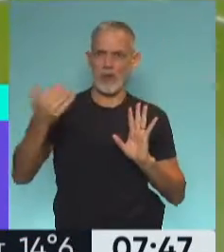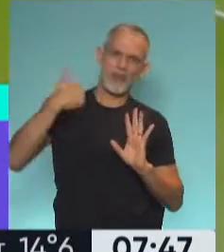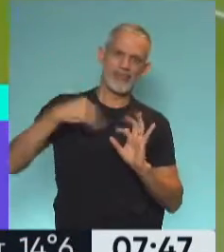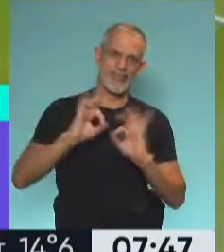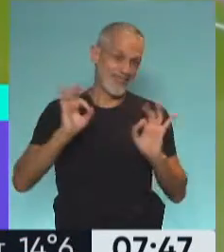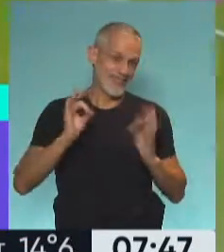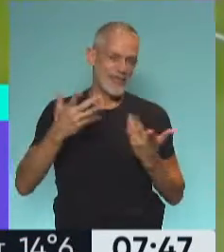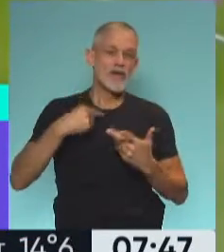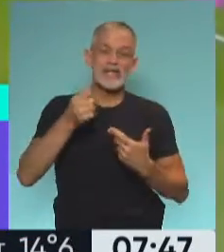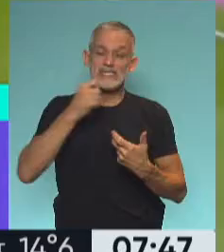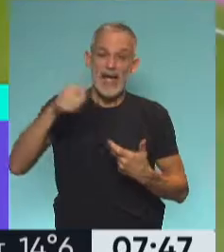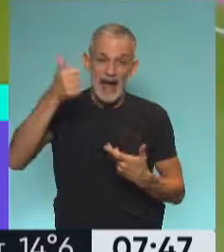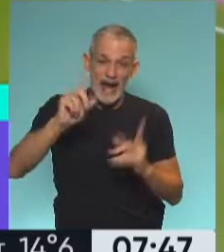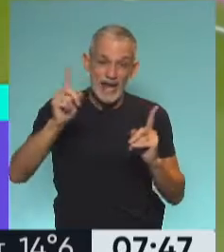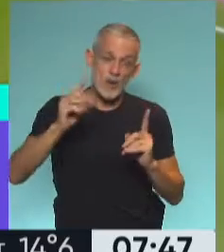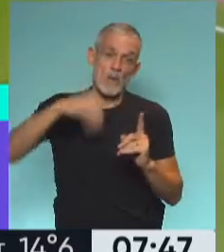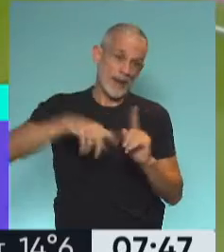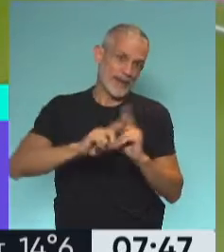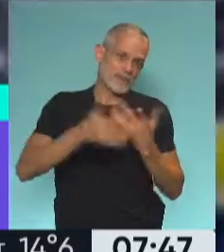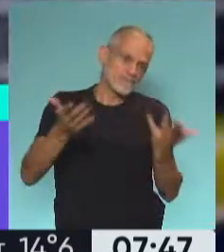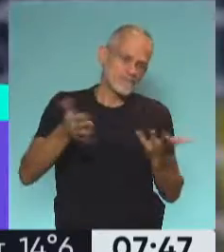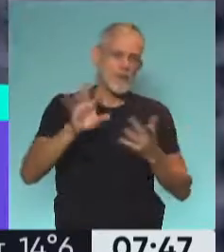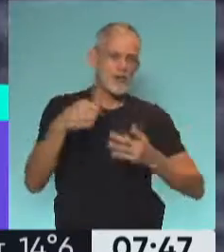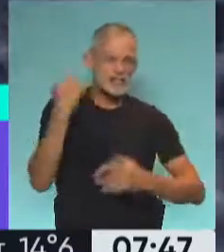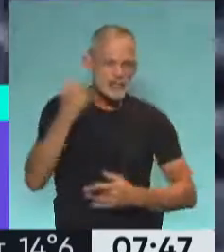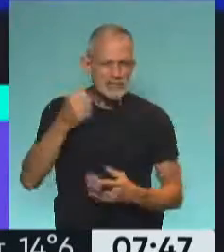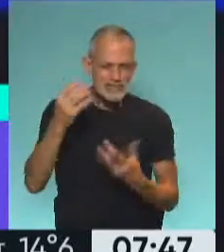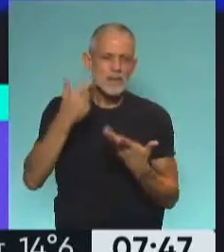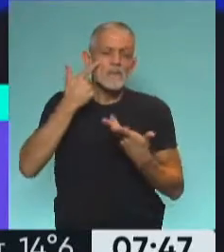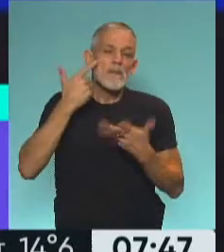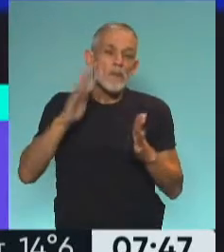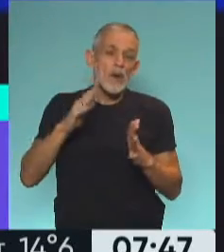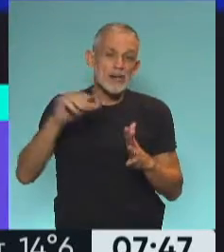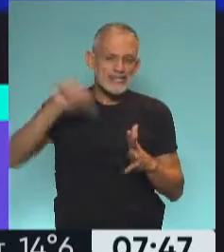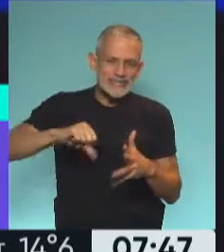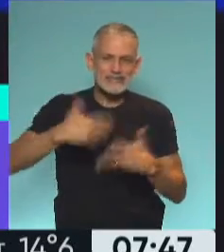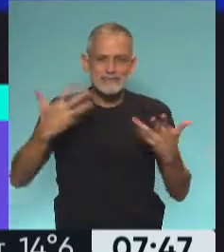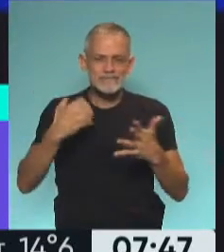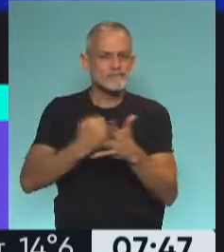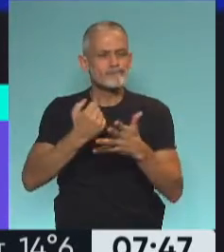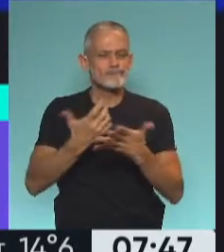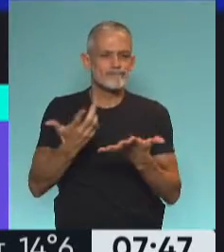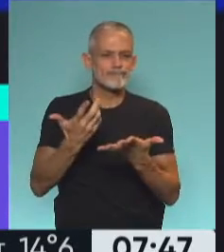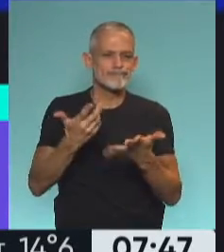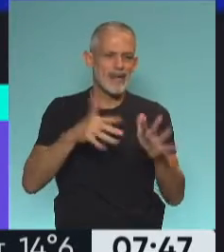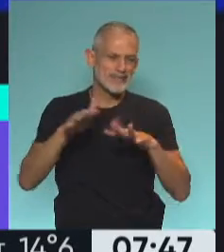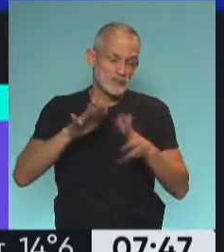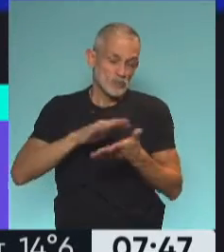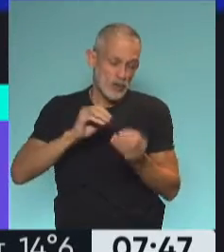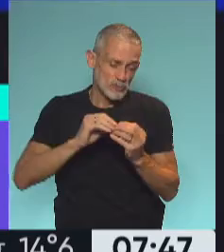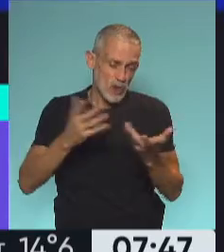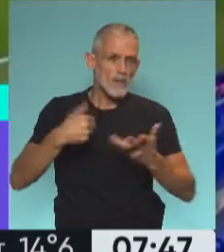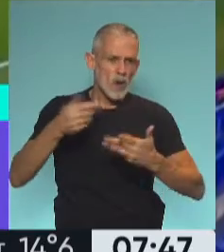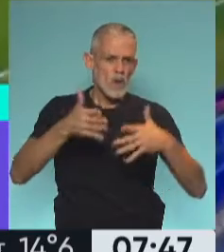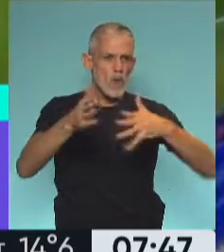ganar, no hay que perder, pero igual dimos todo para intentar sacarlo adelante. No pudimos por situaciones, pero creo que vamos